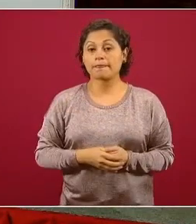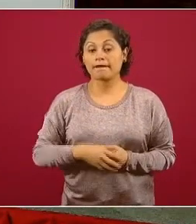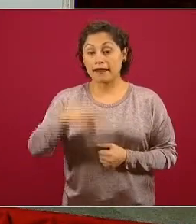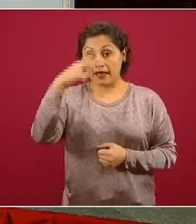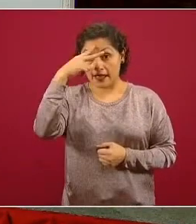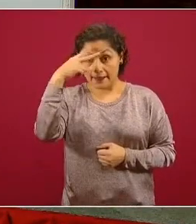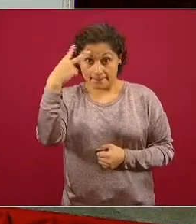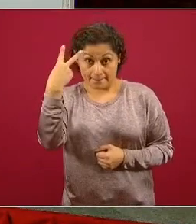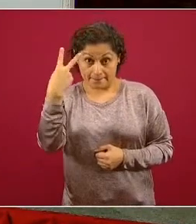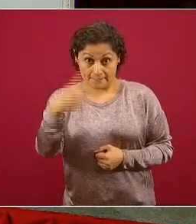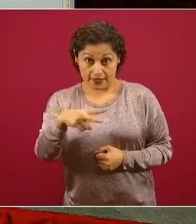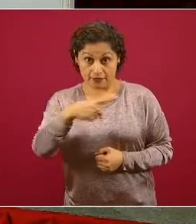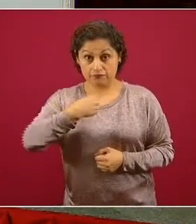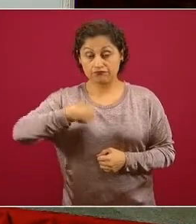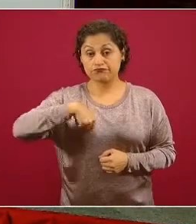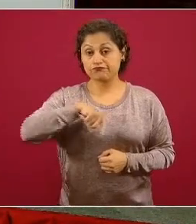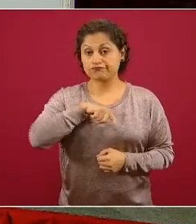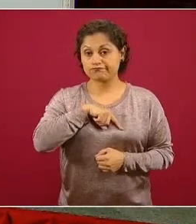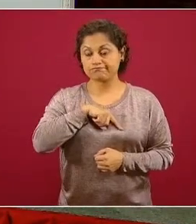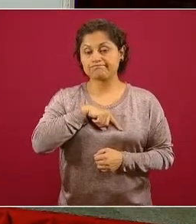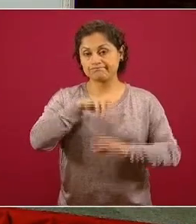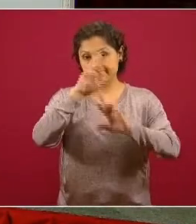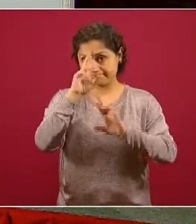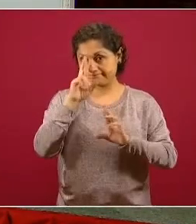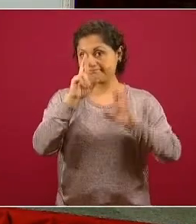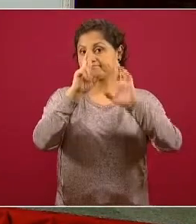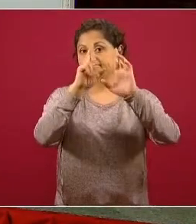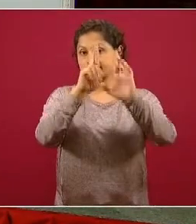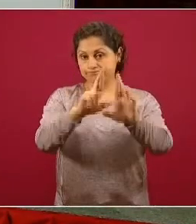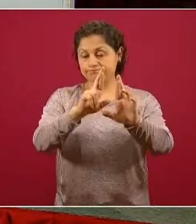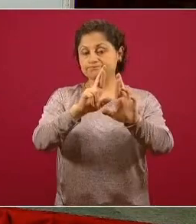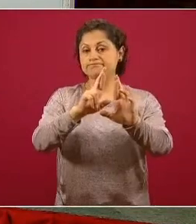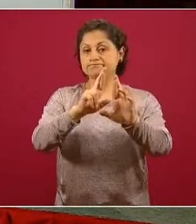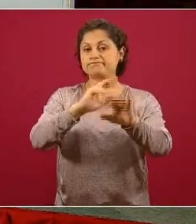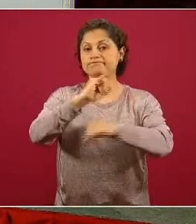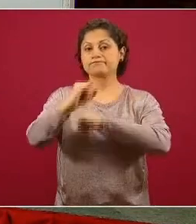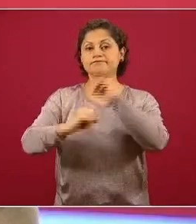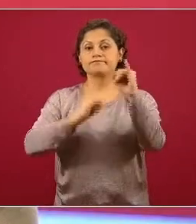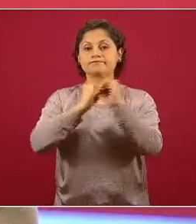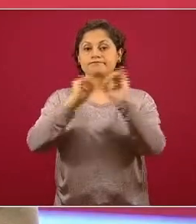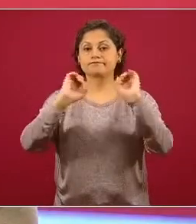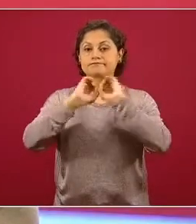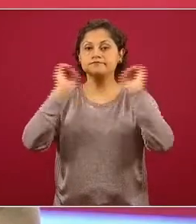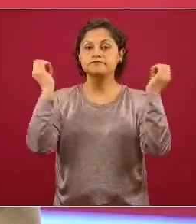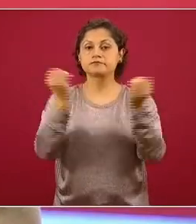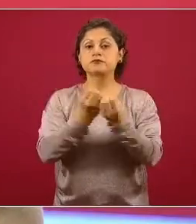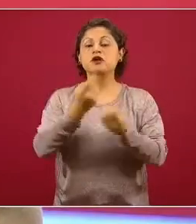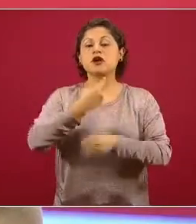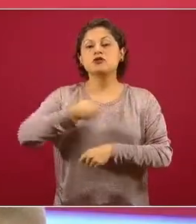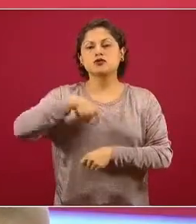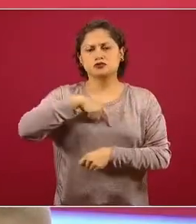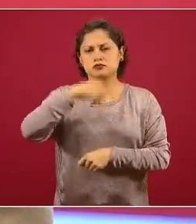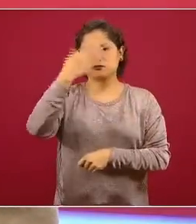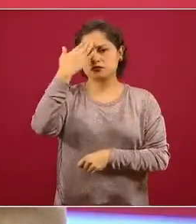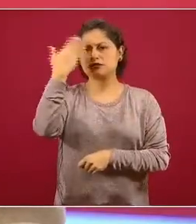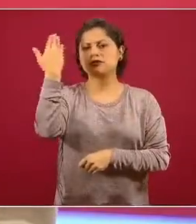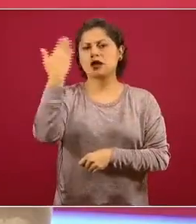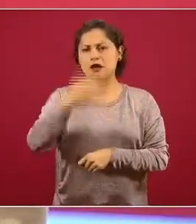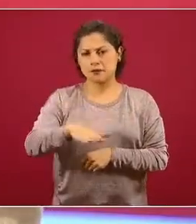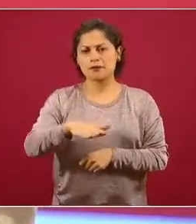organismos internacionales. Consideramos que el multilateralismo es una vía muy saludable